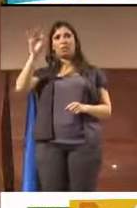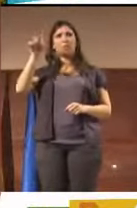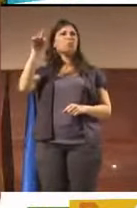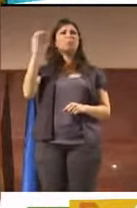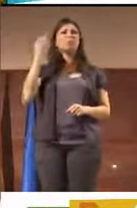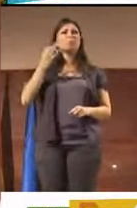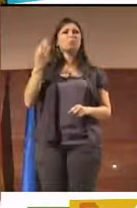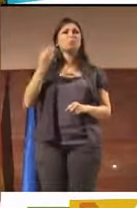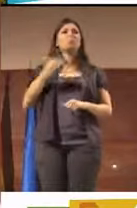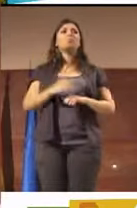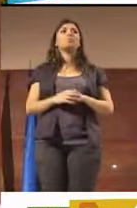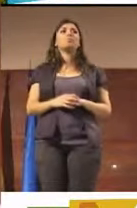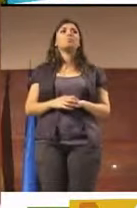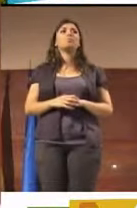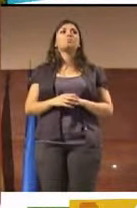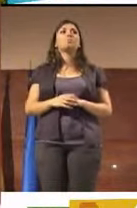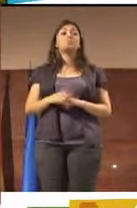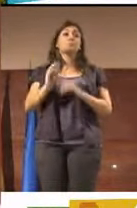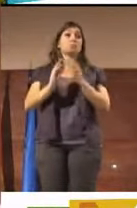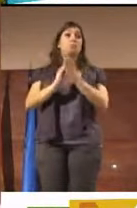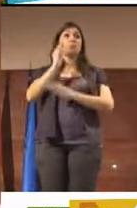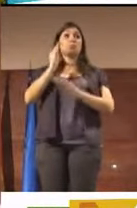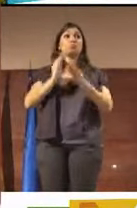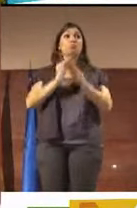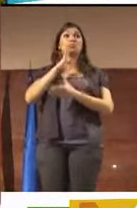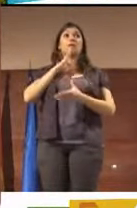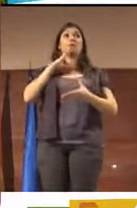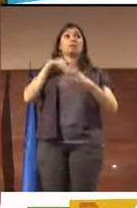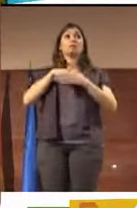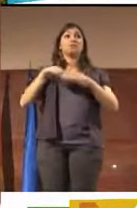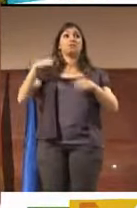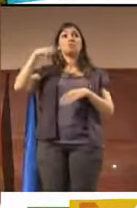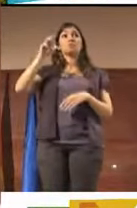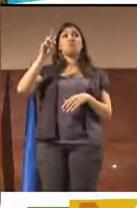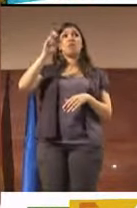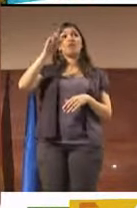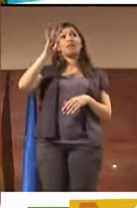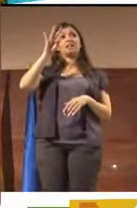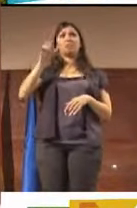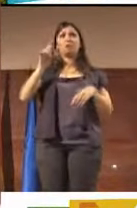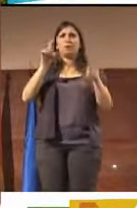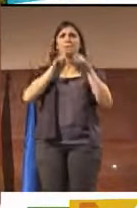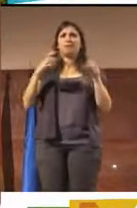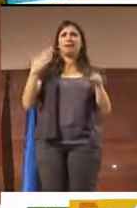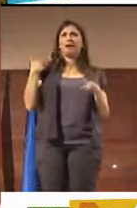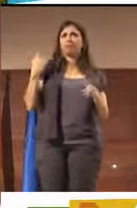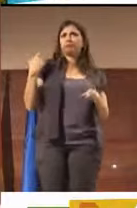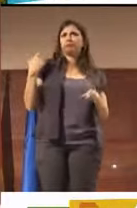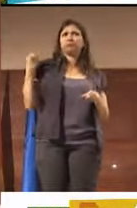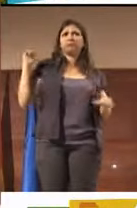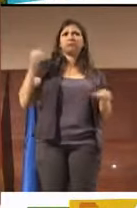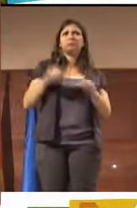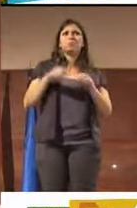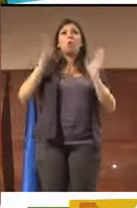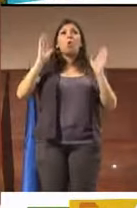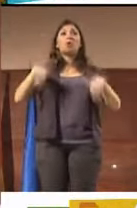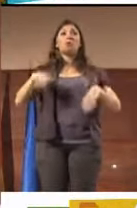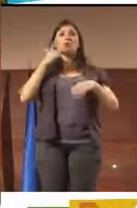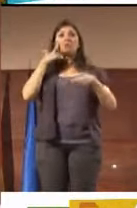es una de las, de los productos que tenemos en Moverte. Es una empresa joven que ha ido recopilando durante varias ferias